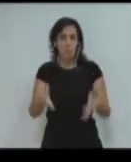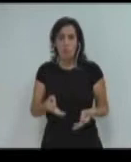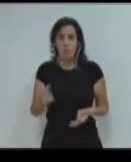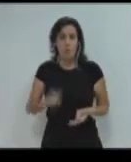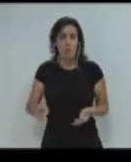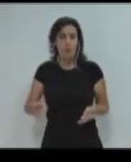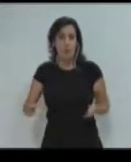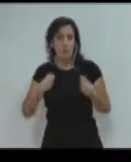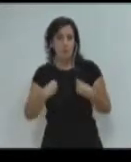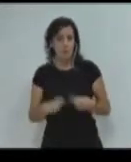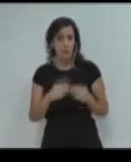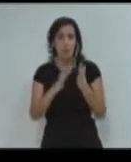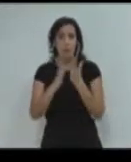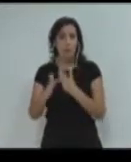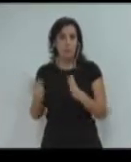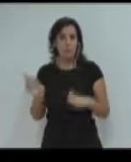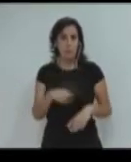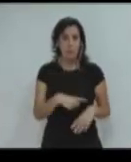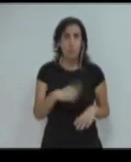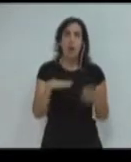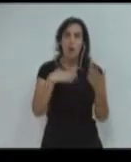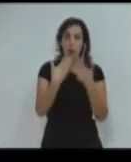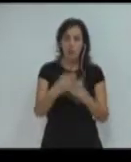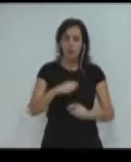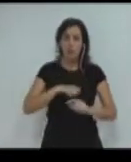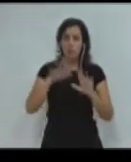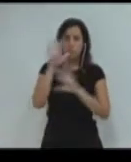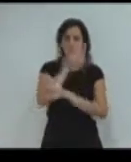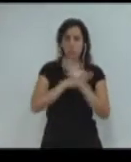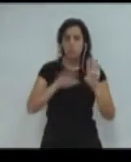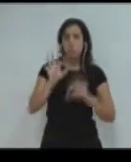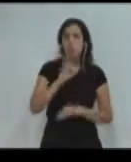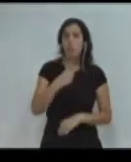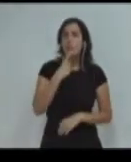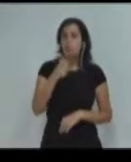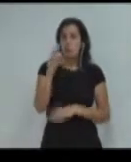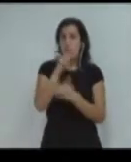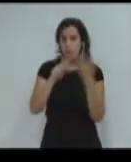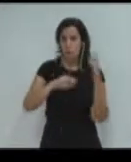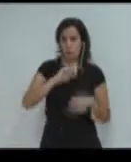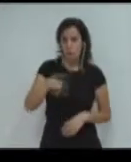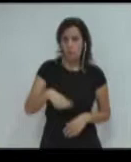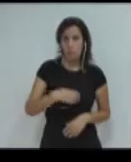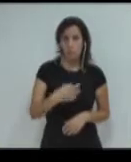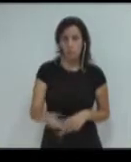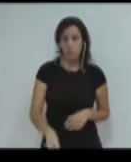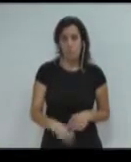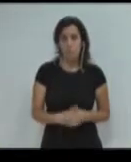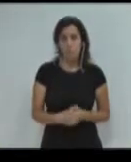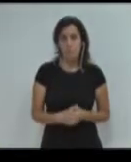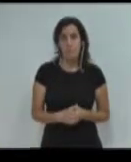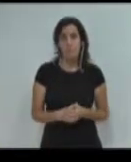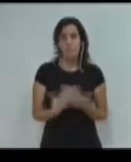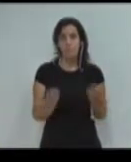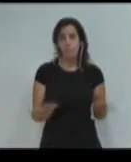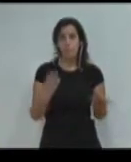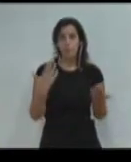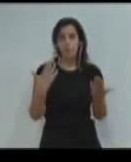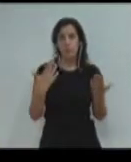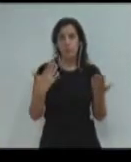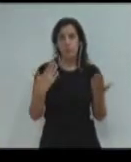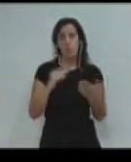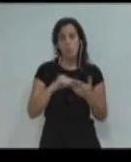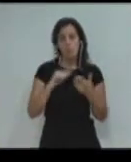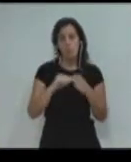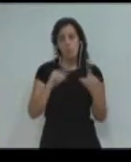repite. y eso puede incluso confundir más o dificultar la lectura a la hora de leer muchísimas